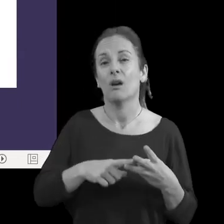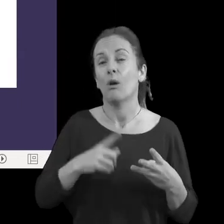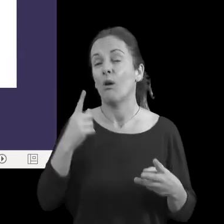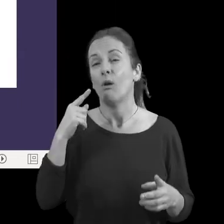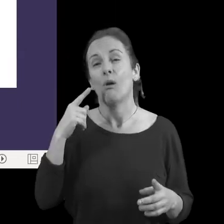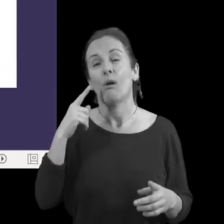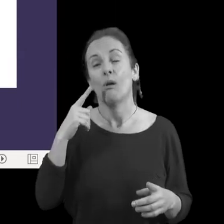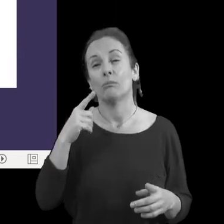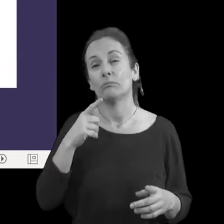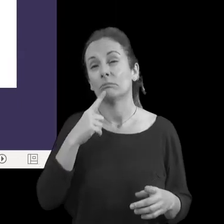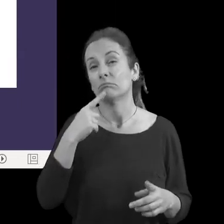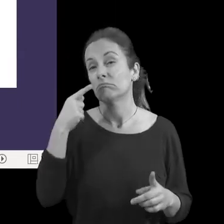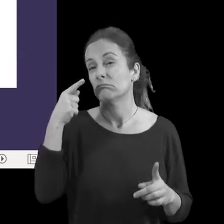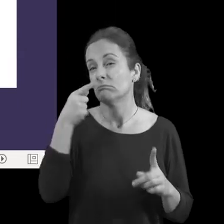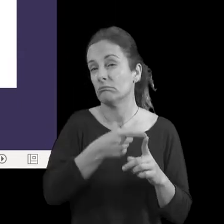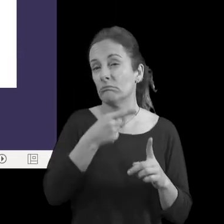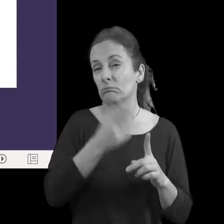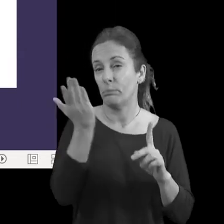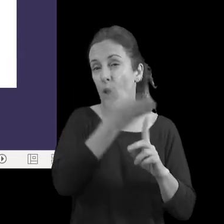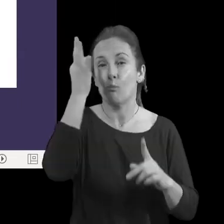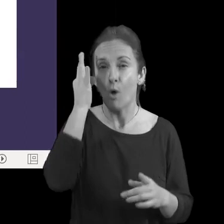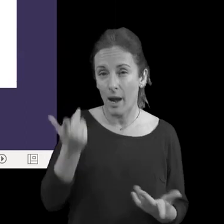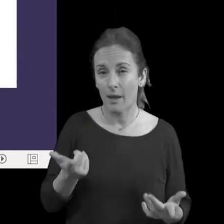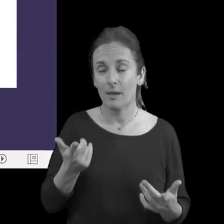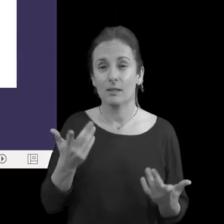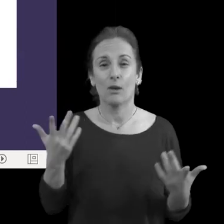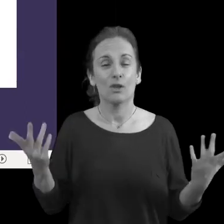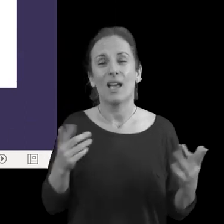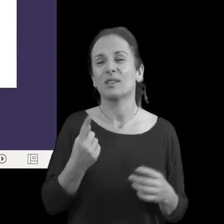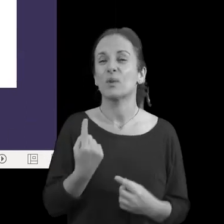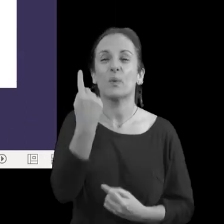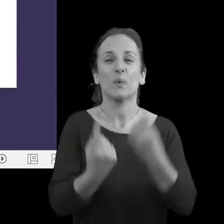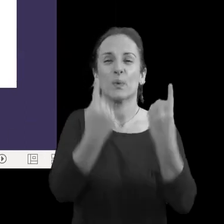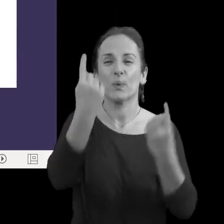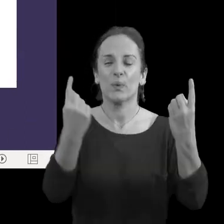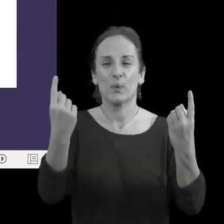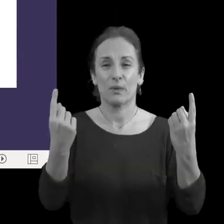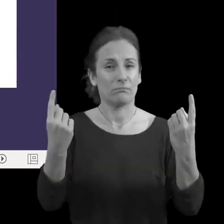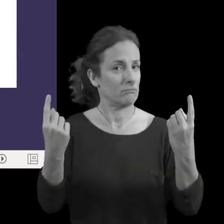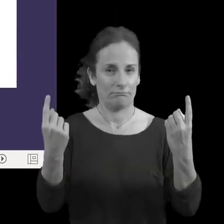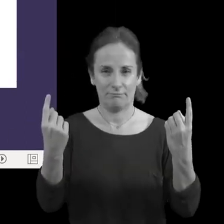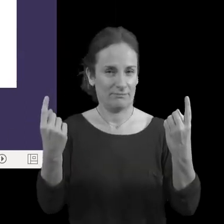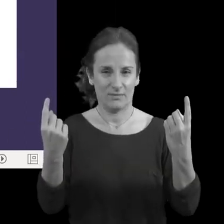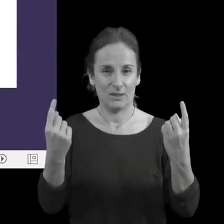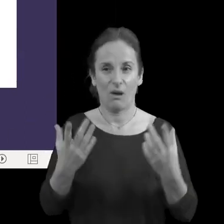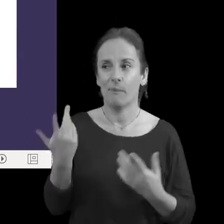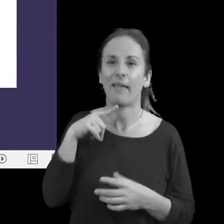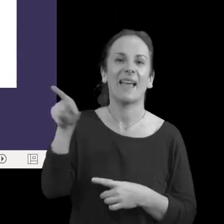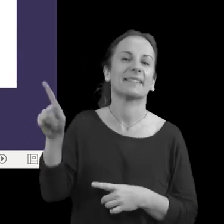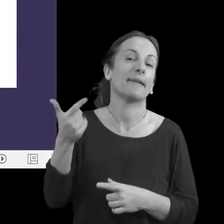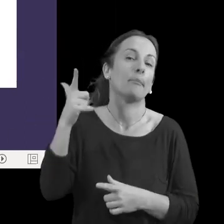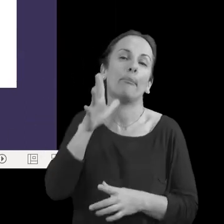cuestiones personales de tres personas, ni atípicas, ni son así como, ay, este que es así un